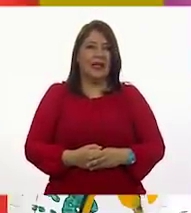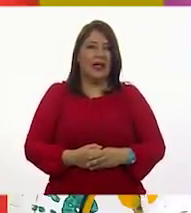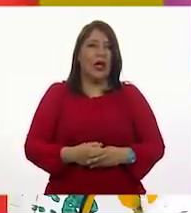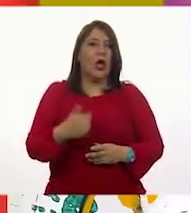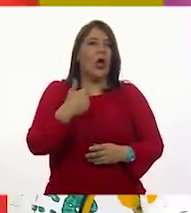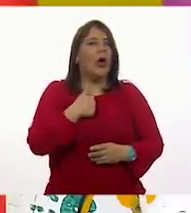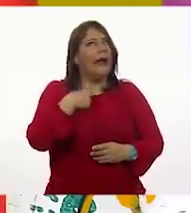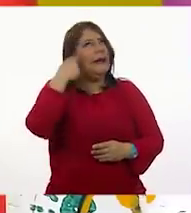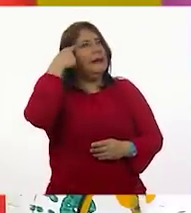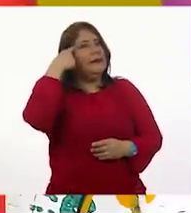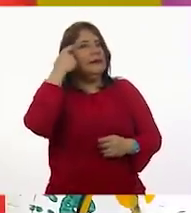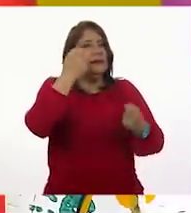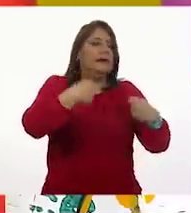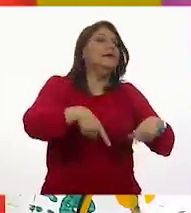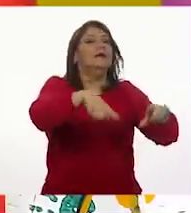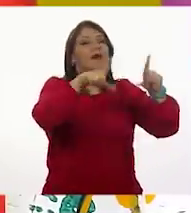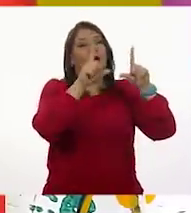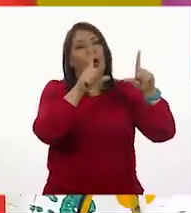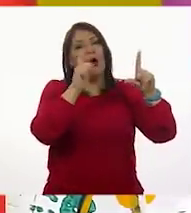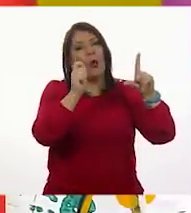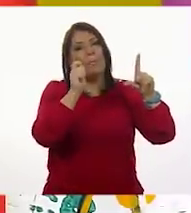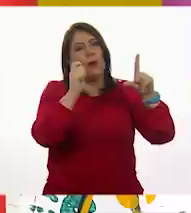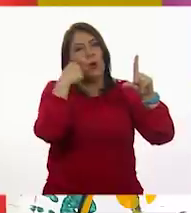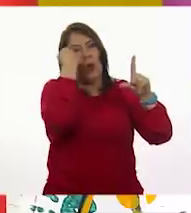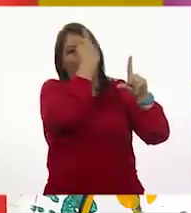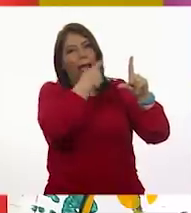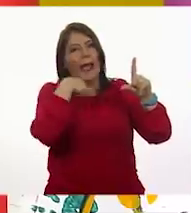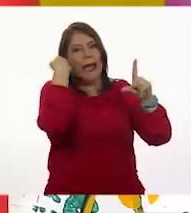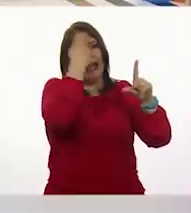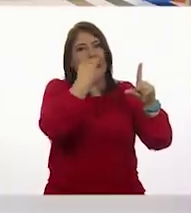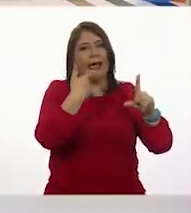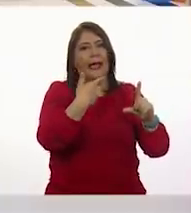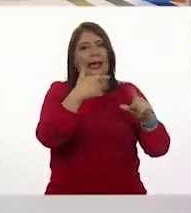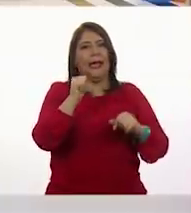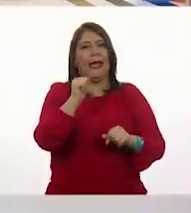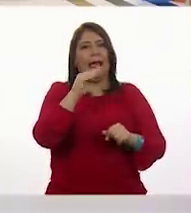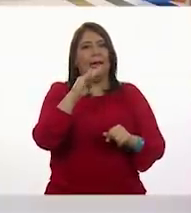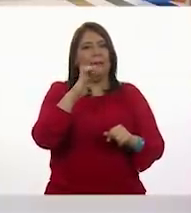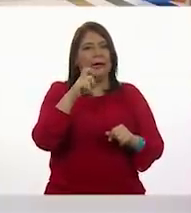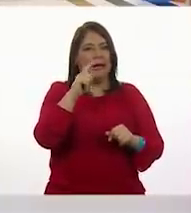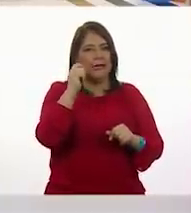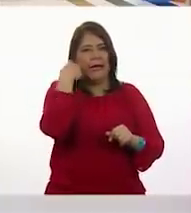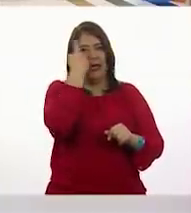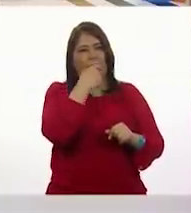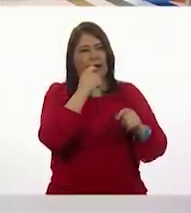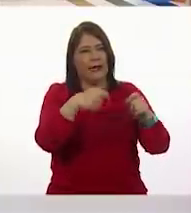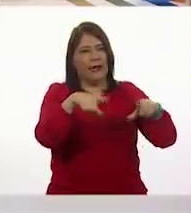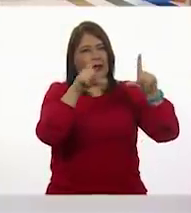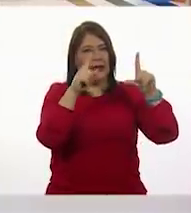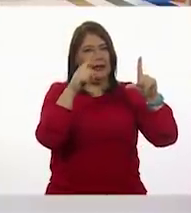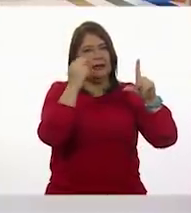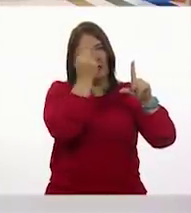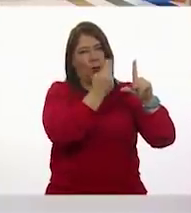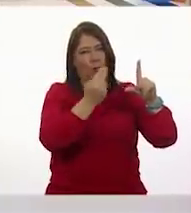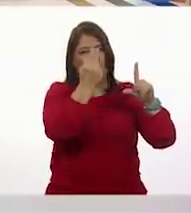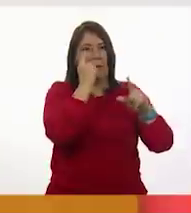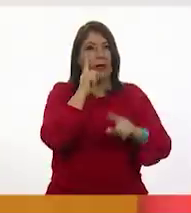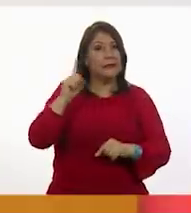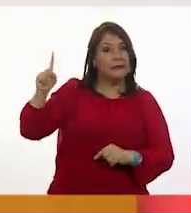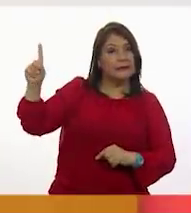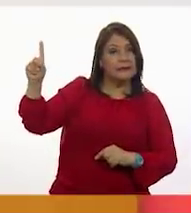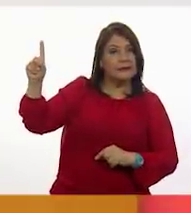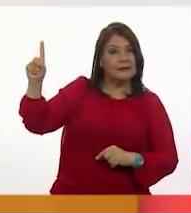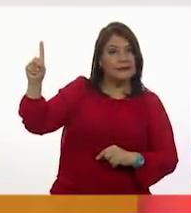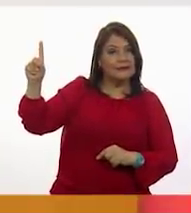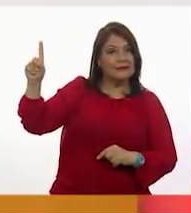colocar la imagen de la carita de Gabriel, como ustedes la ven ahí. Ahí está ya la carita de Gabriel, muy bien,